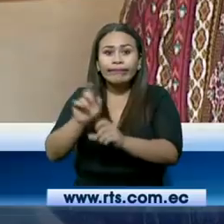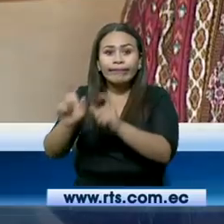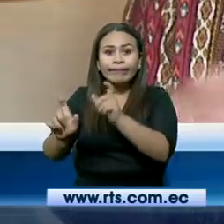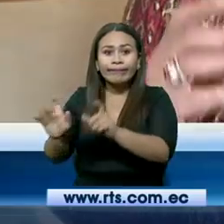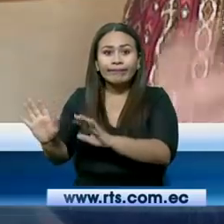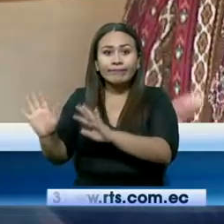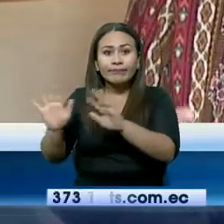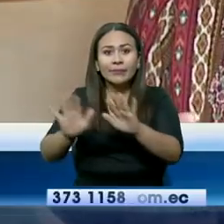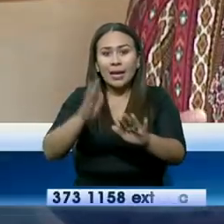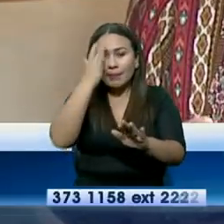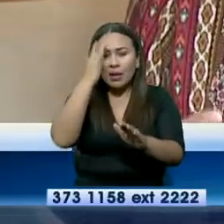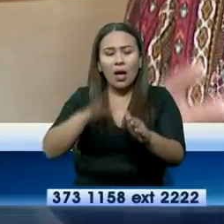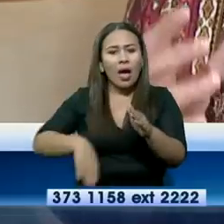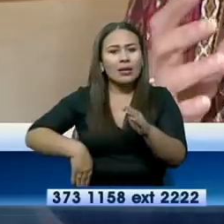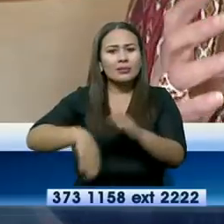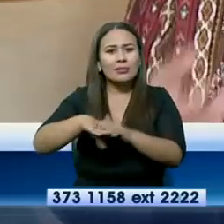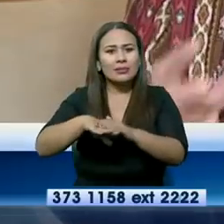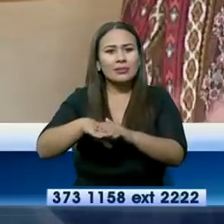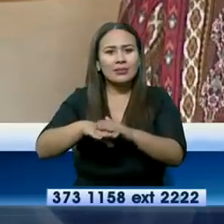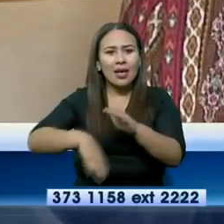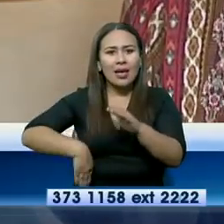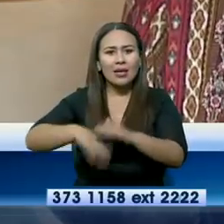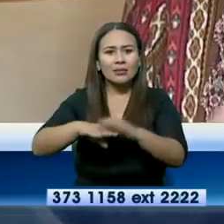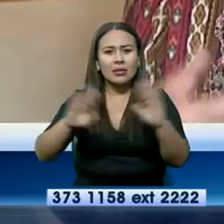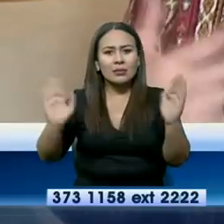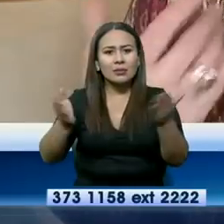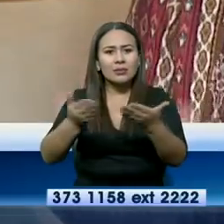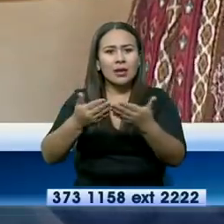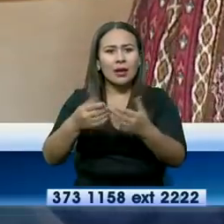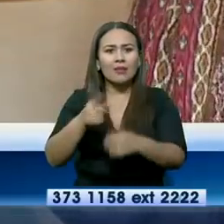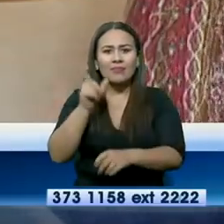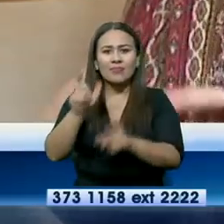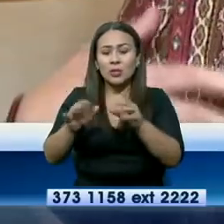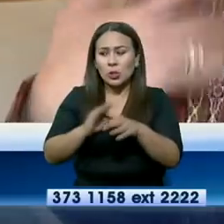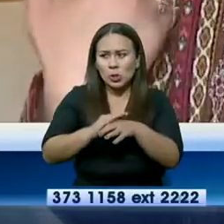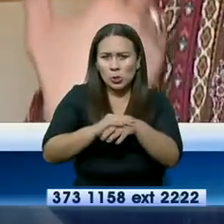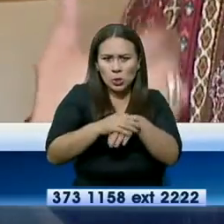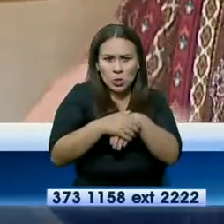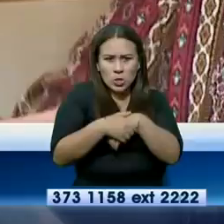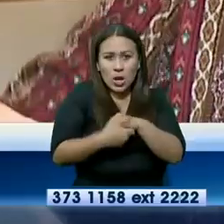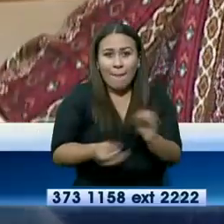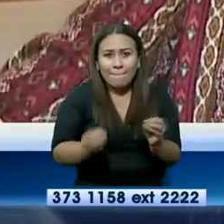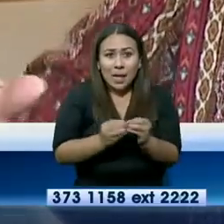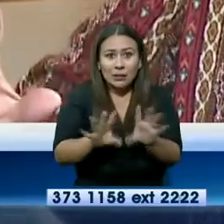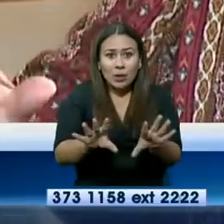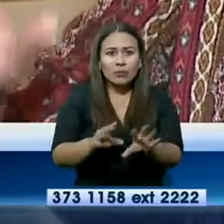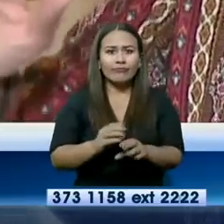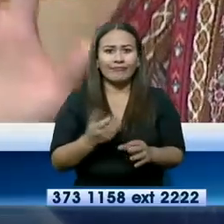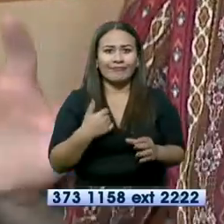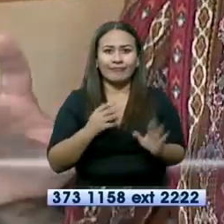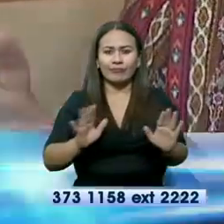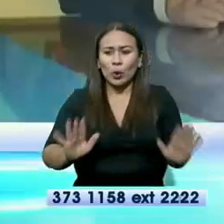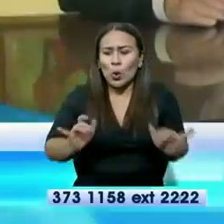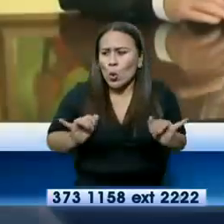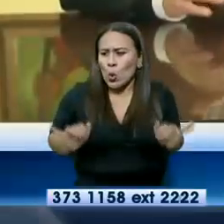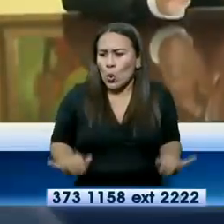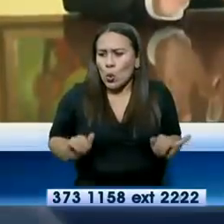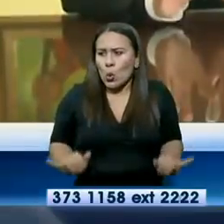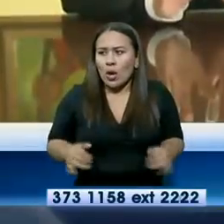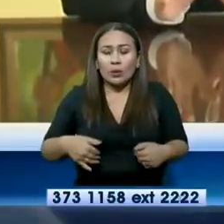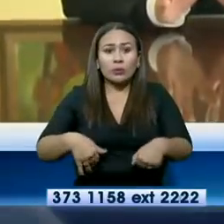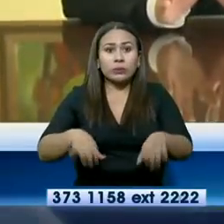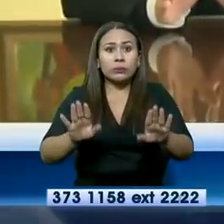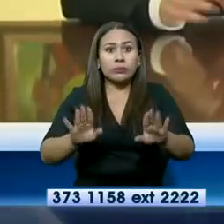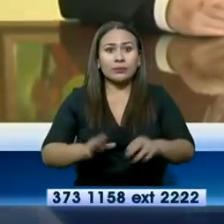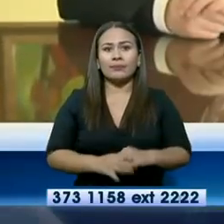es limitar el periodo para cerrar el paso a ambiciones de que quieran ser y mantenerse de por vida. Desde la